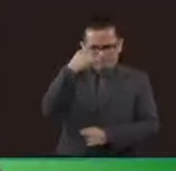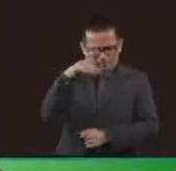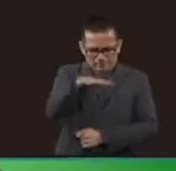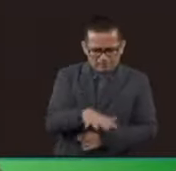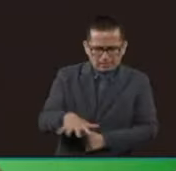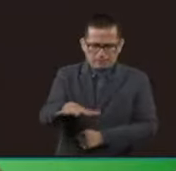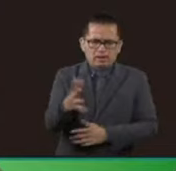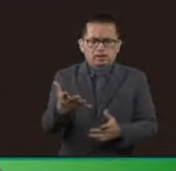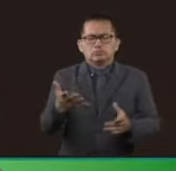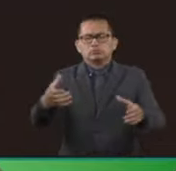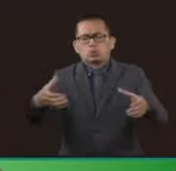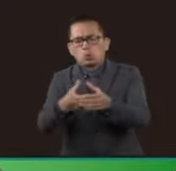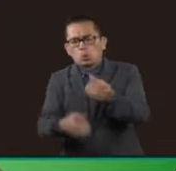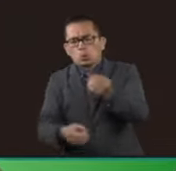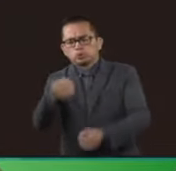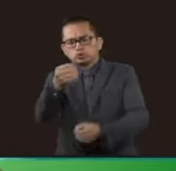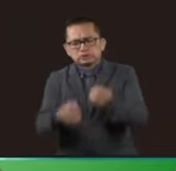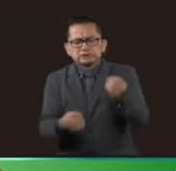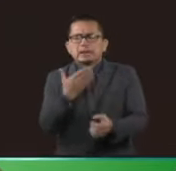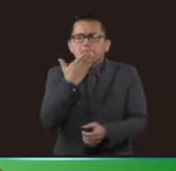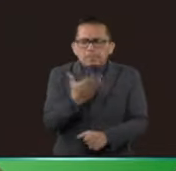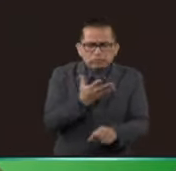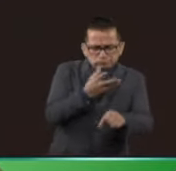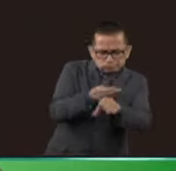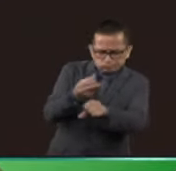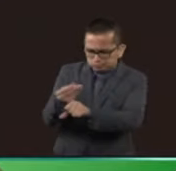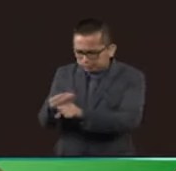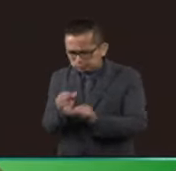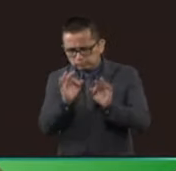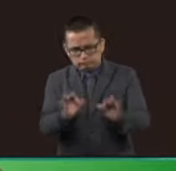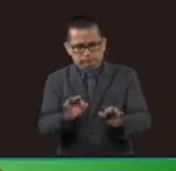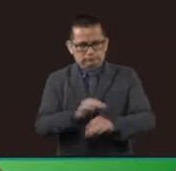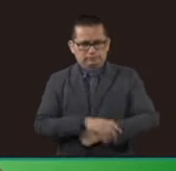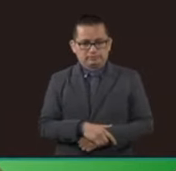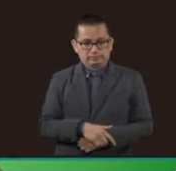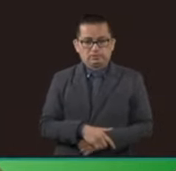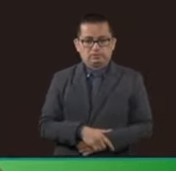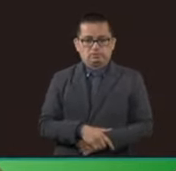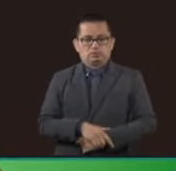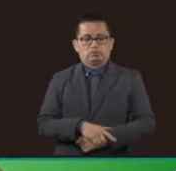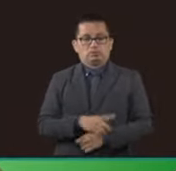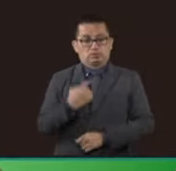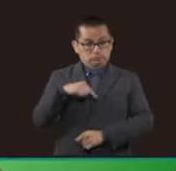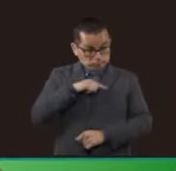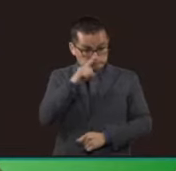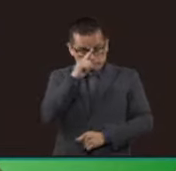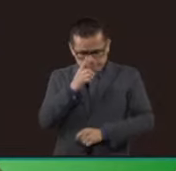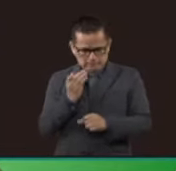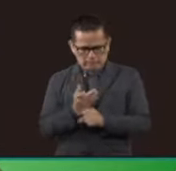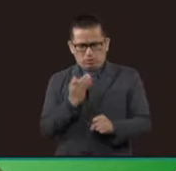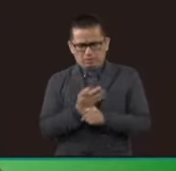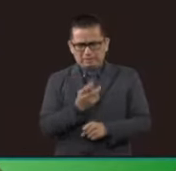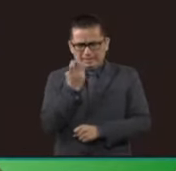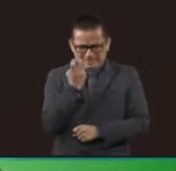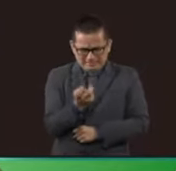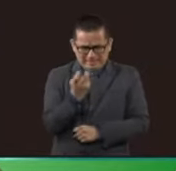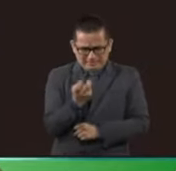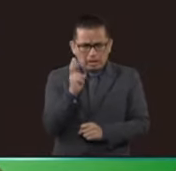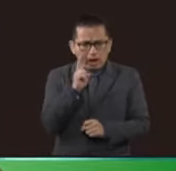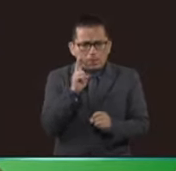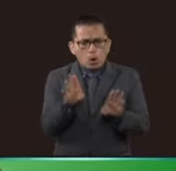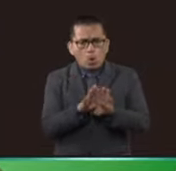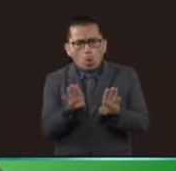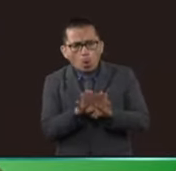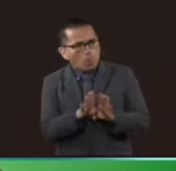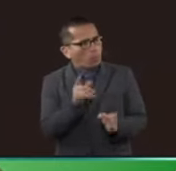mejorar el sistema de justicia en este momento No tendríamos que estar discutiendo Cómo se van a